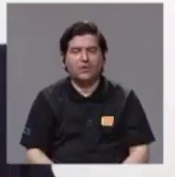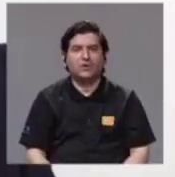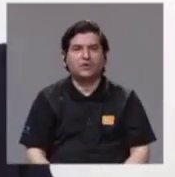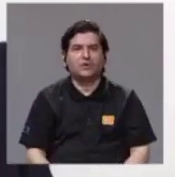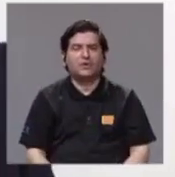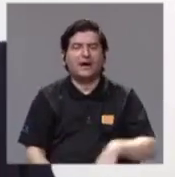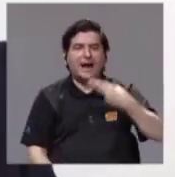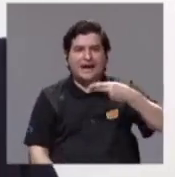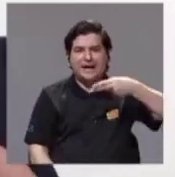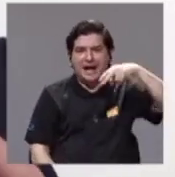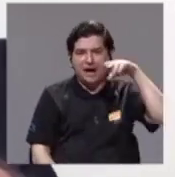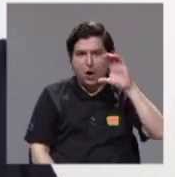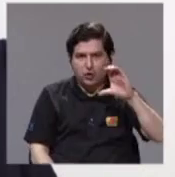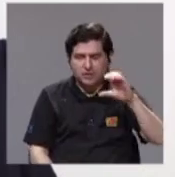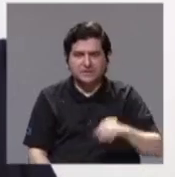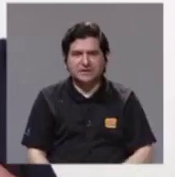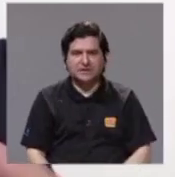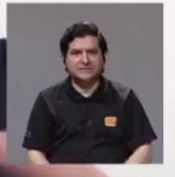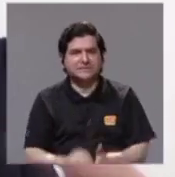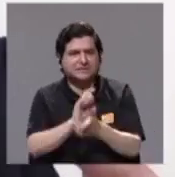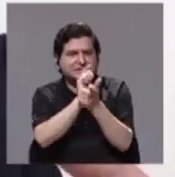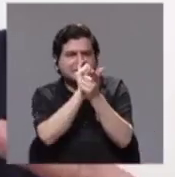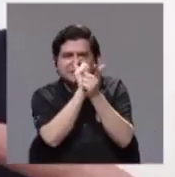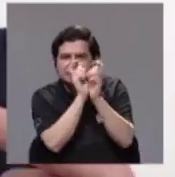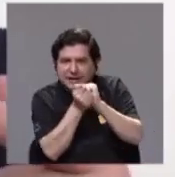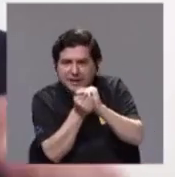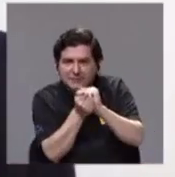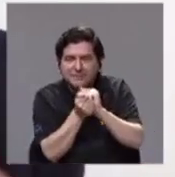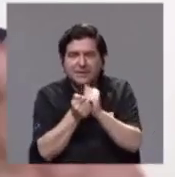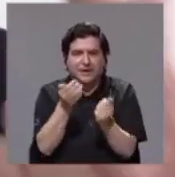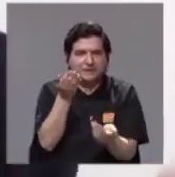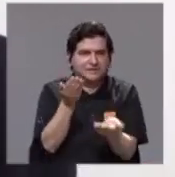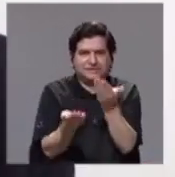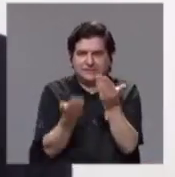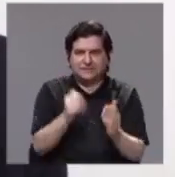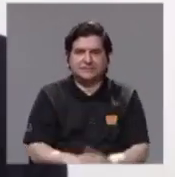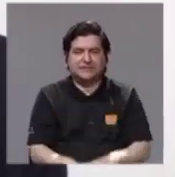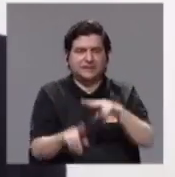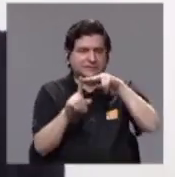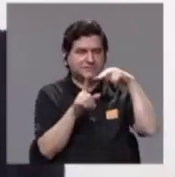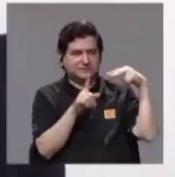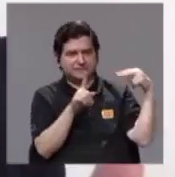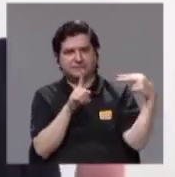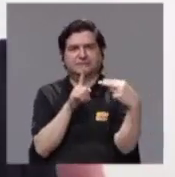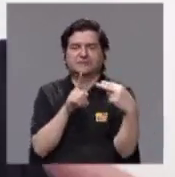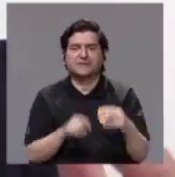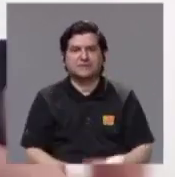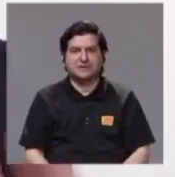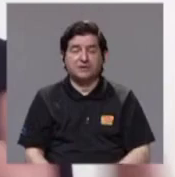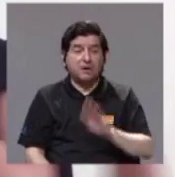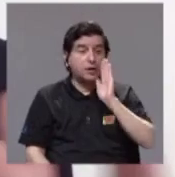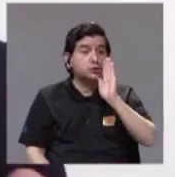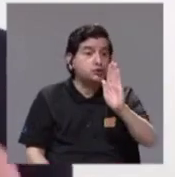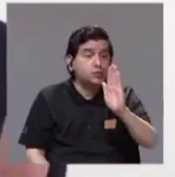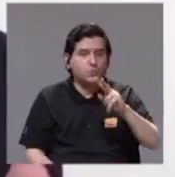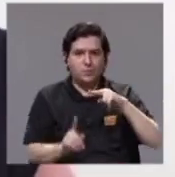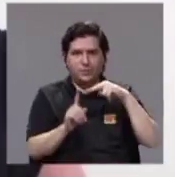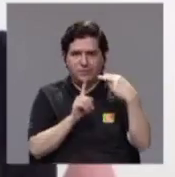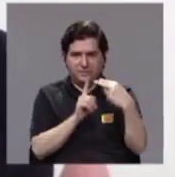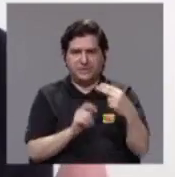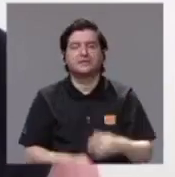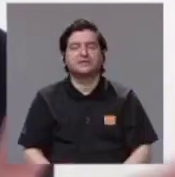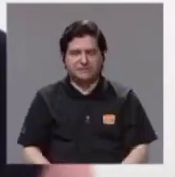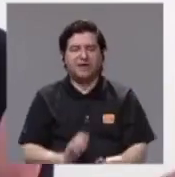una visión donde Cortés cambia un poco de perspectiva,